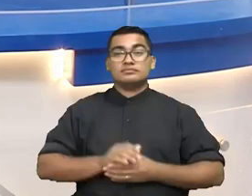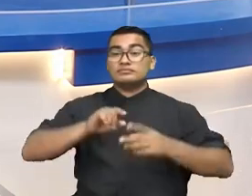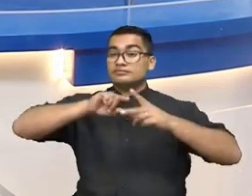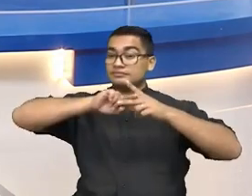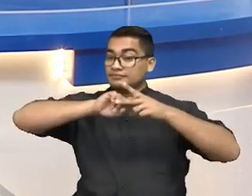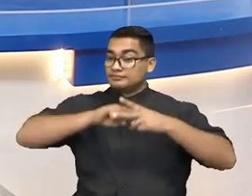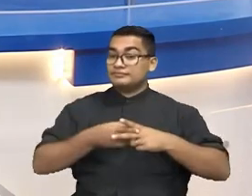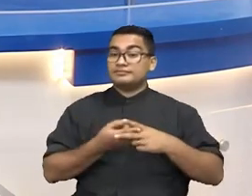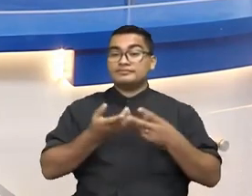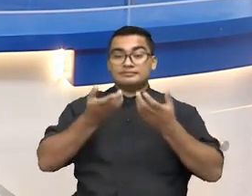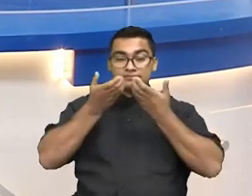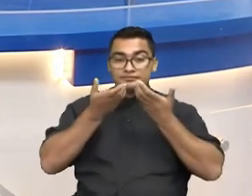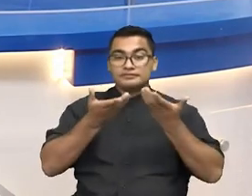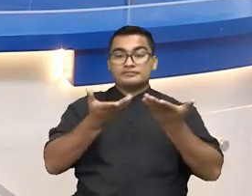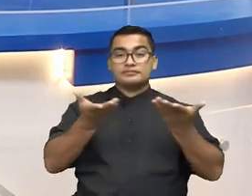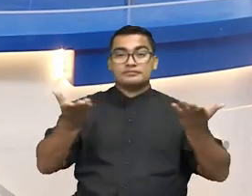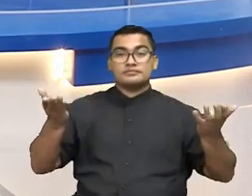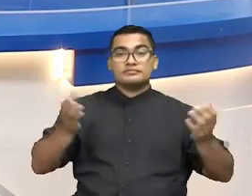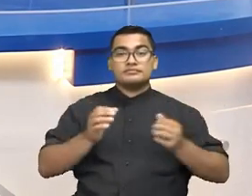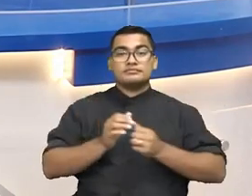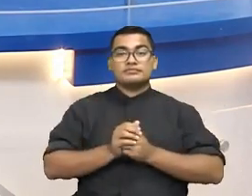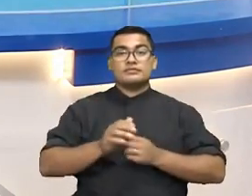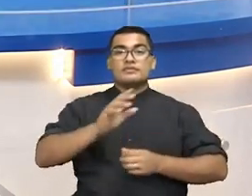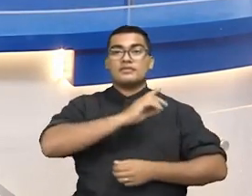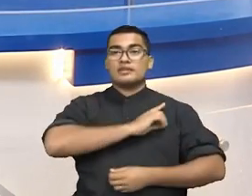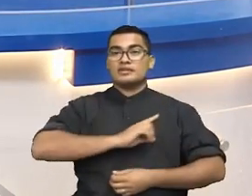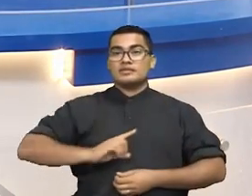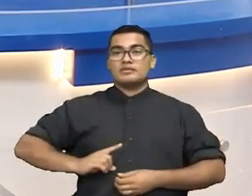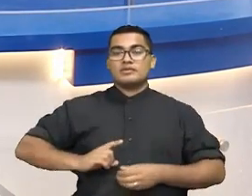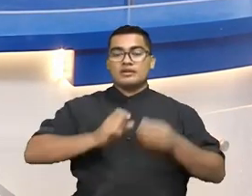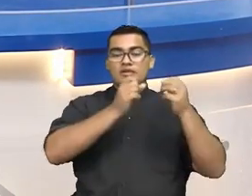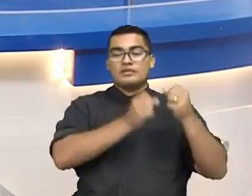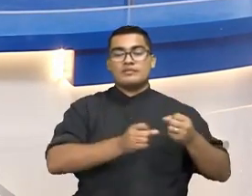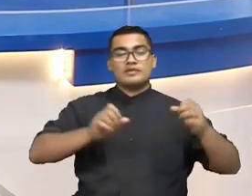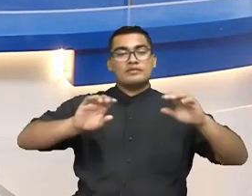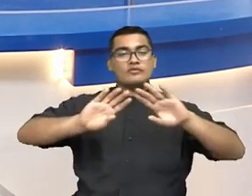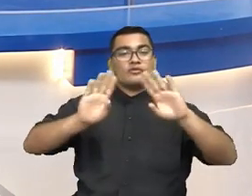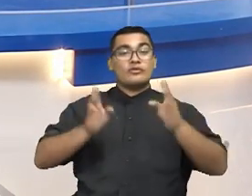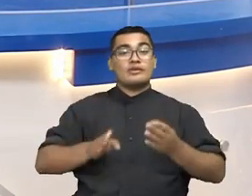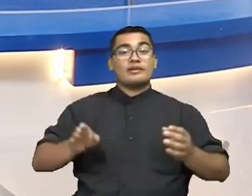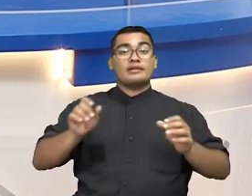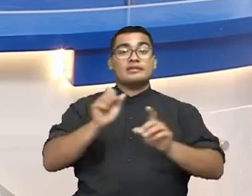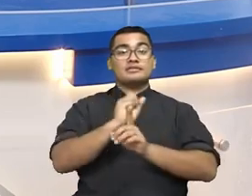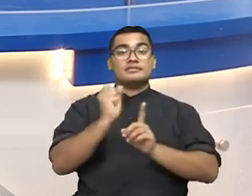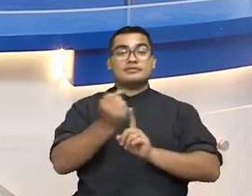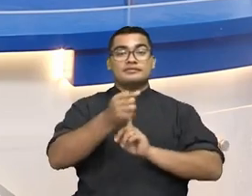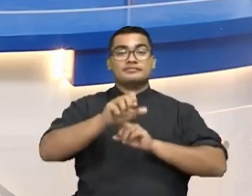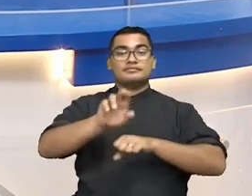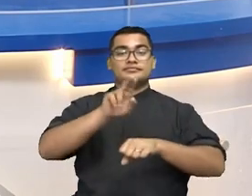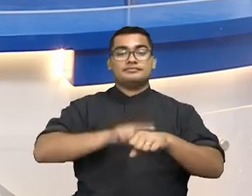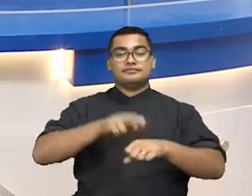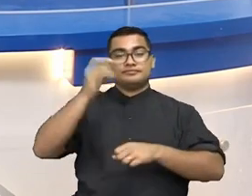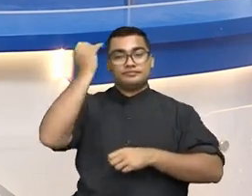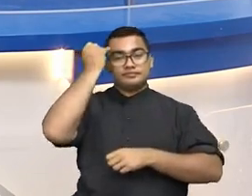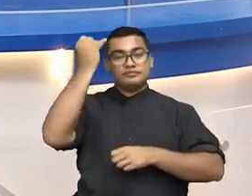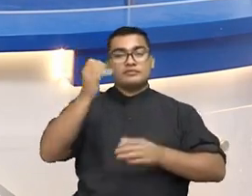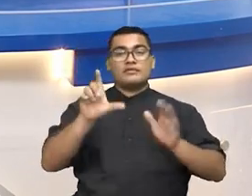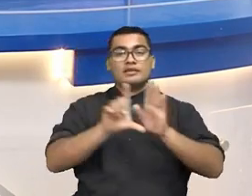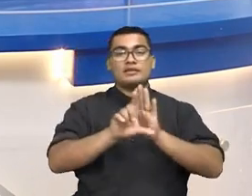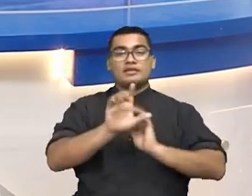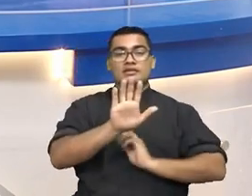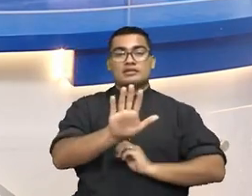Iniciamos de inmediato con nuestras informaciones. Los diputados de la Asamblea Nacional aprobaron la iniciativa de reforma a la Ley